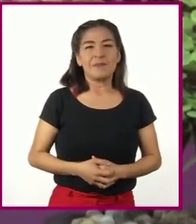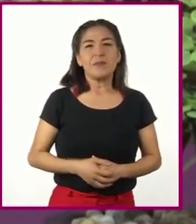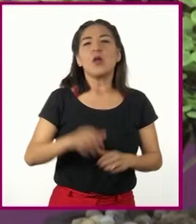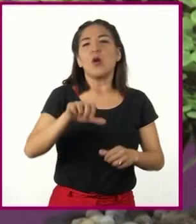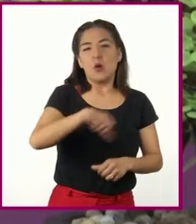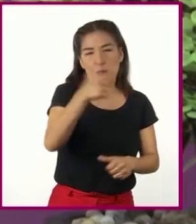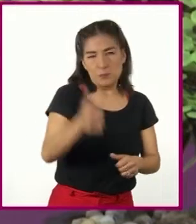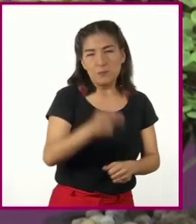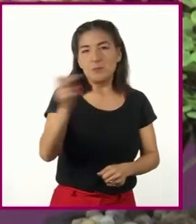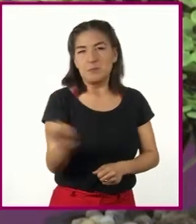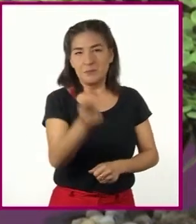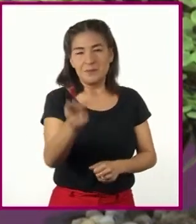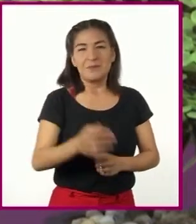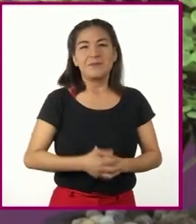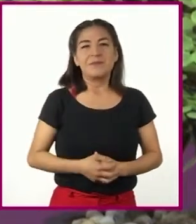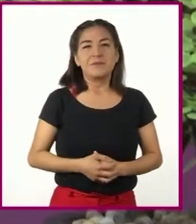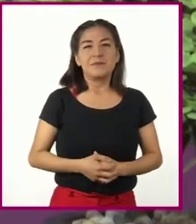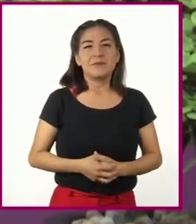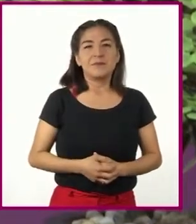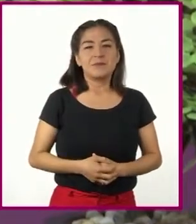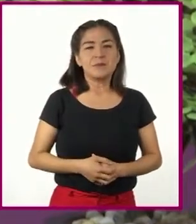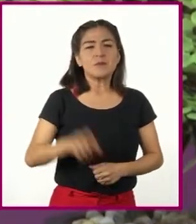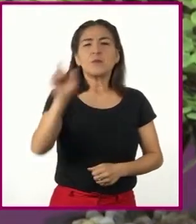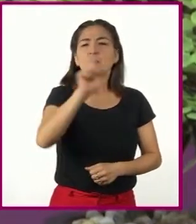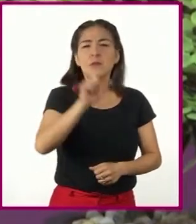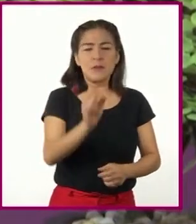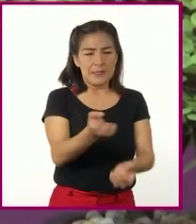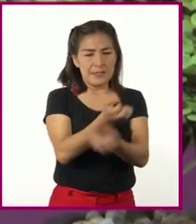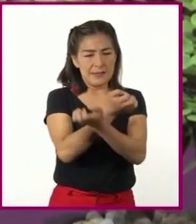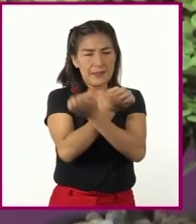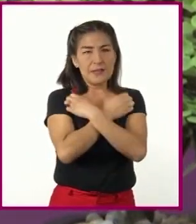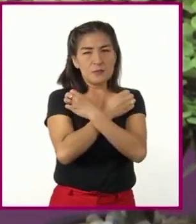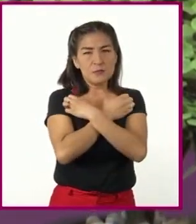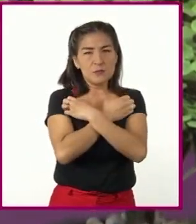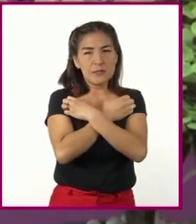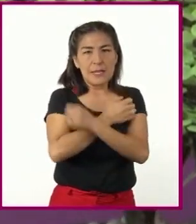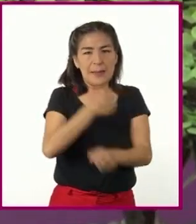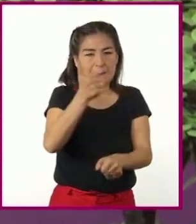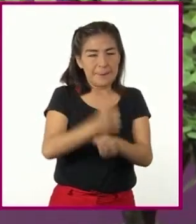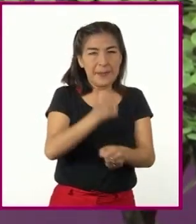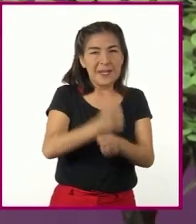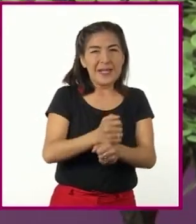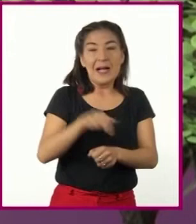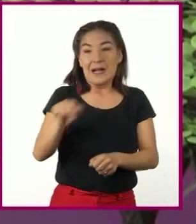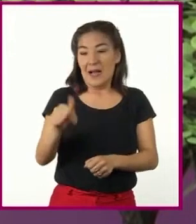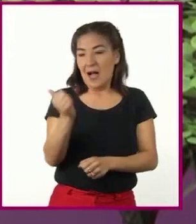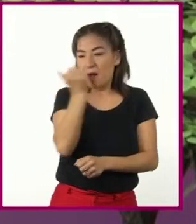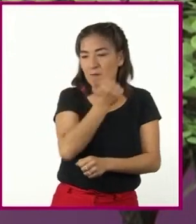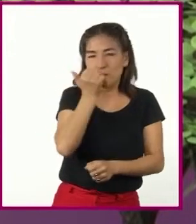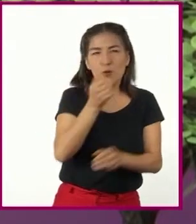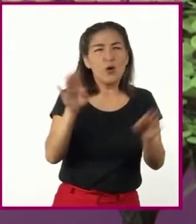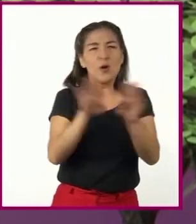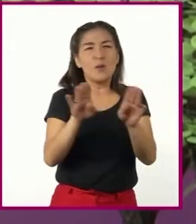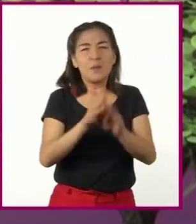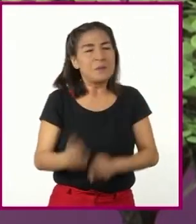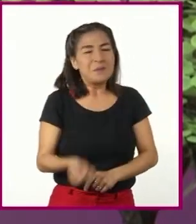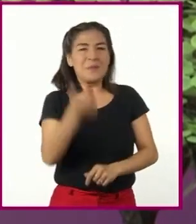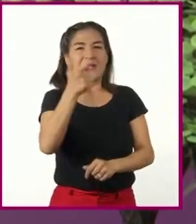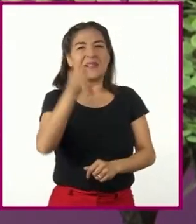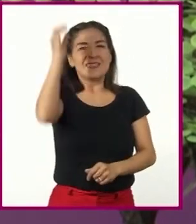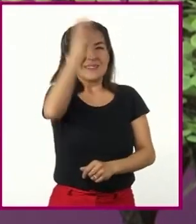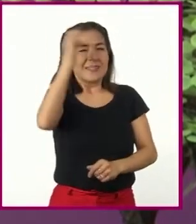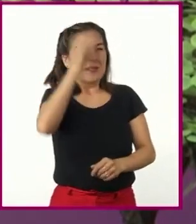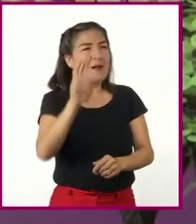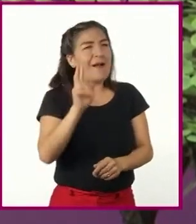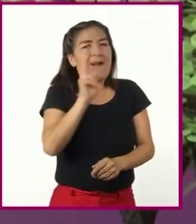pasar a la siguiente pregunta. Cuando en la educación primaria los alumnos tienen su primer contacto con la enseñanza de las ciencias, les